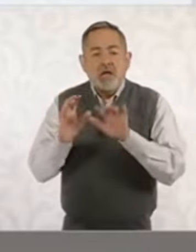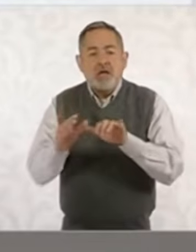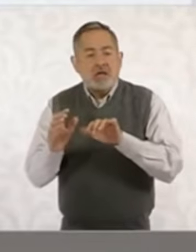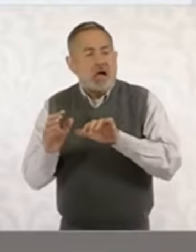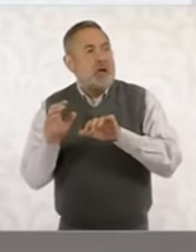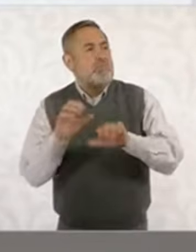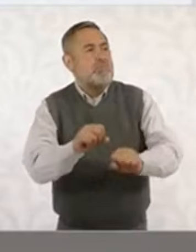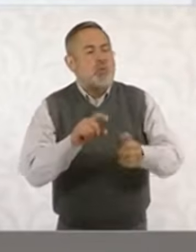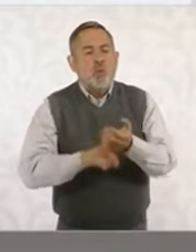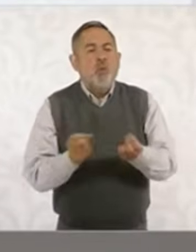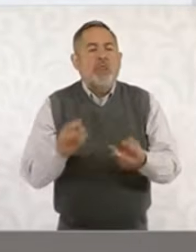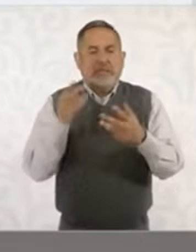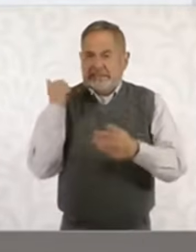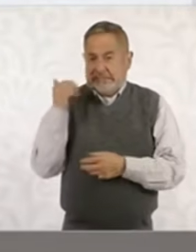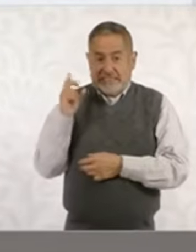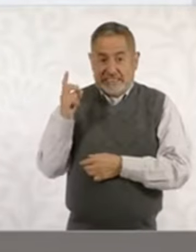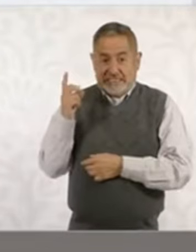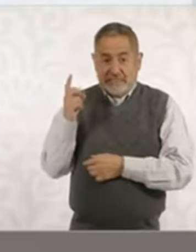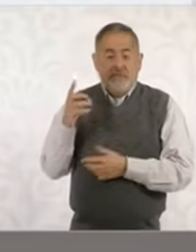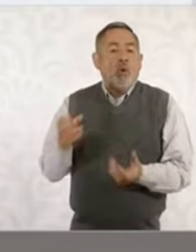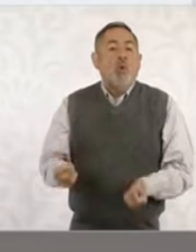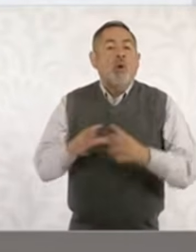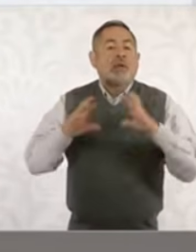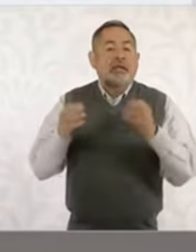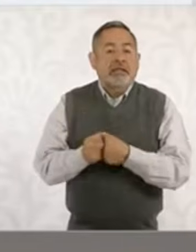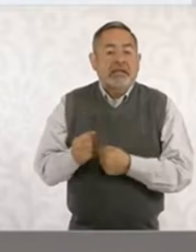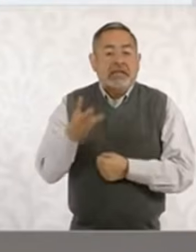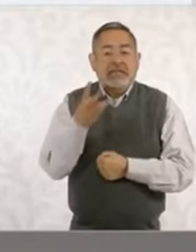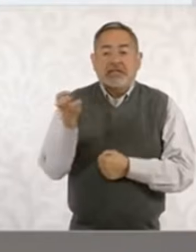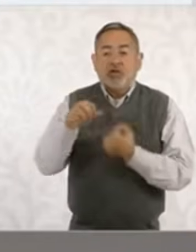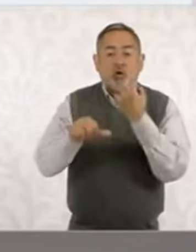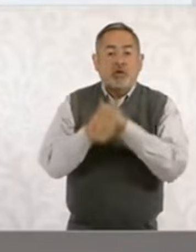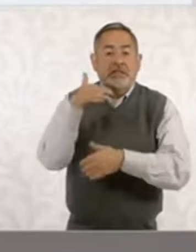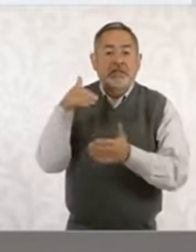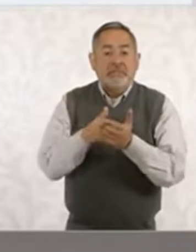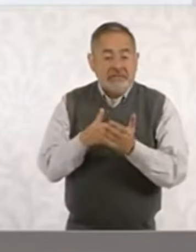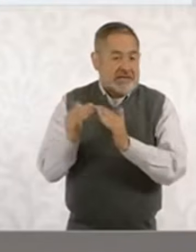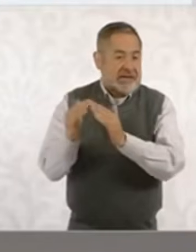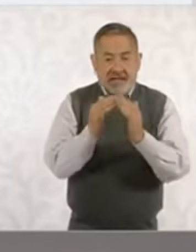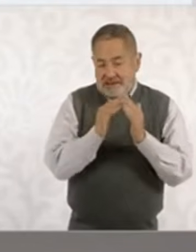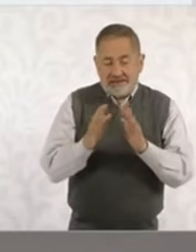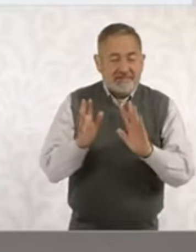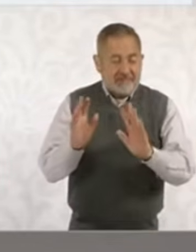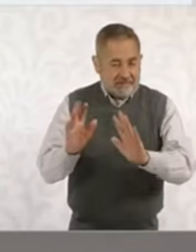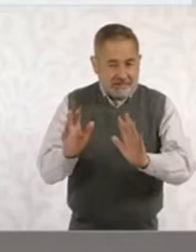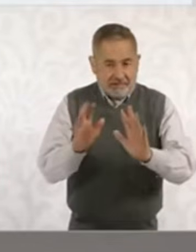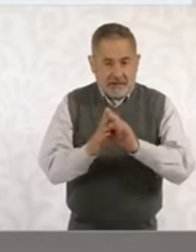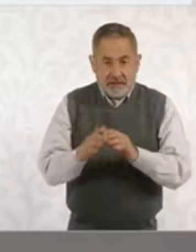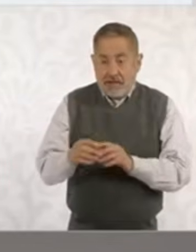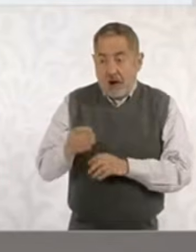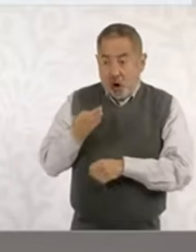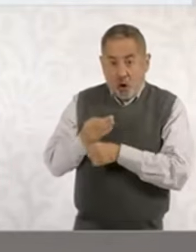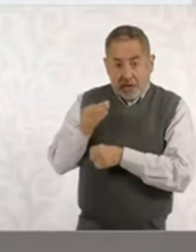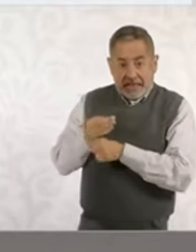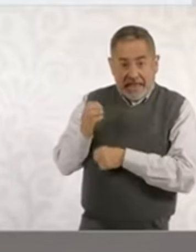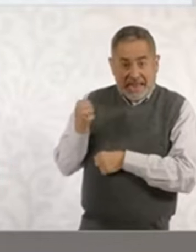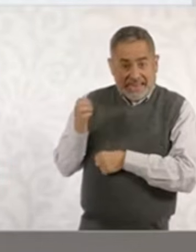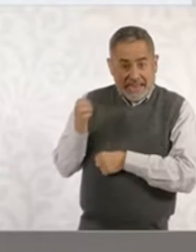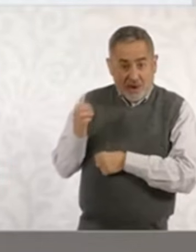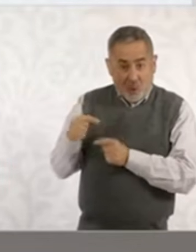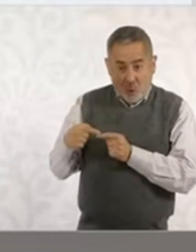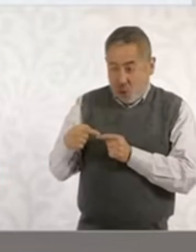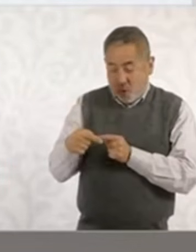diciembre 31 311,000 viviendas. En lo que llevamos ya de enero hemos